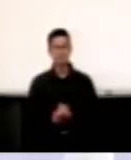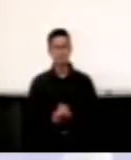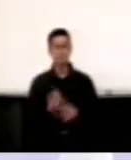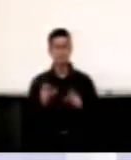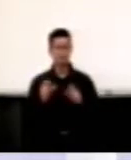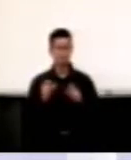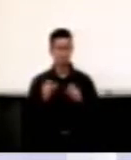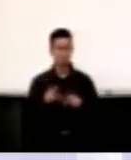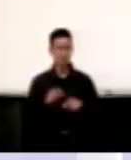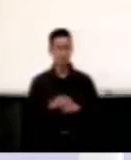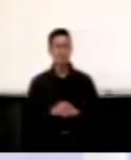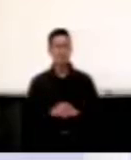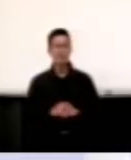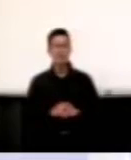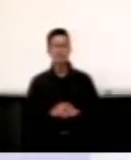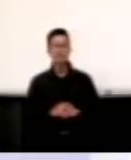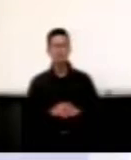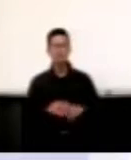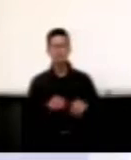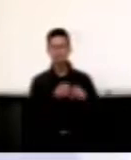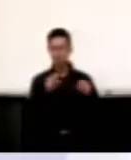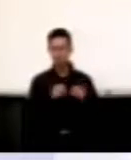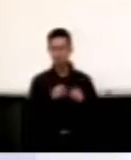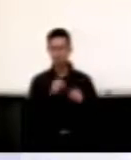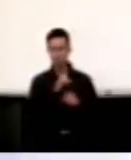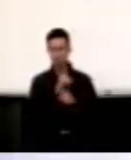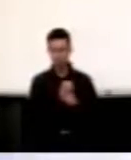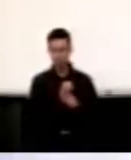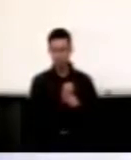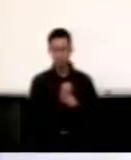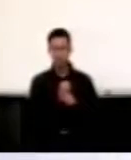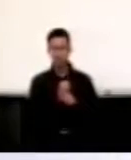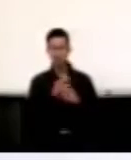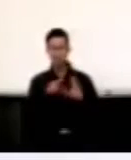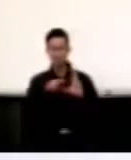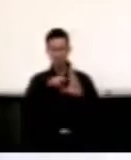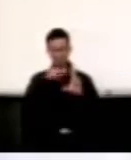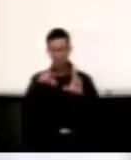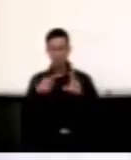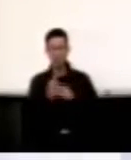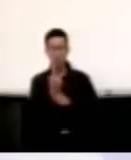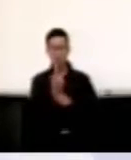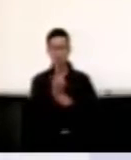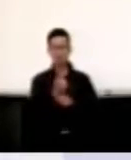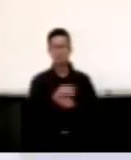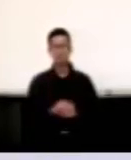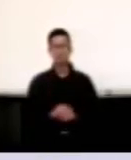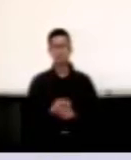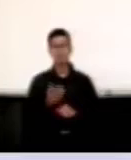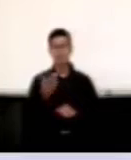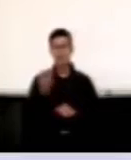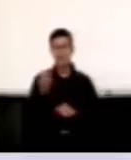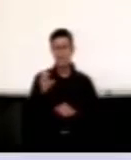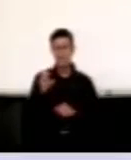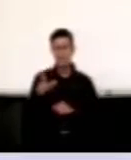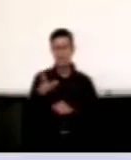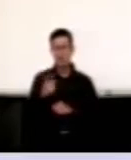del Sistema Nacional de Investigadores Nivel 1. Bueno, él es uno de los coautores de la obra.